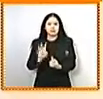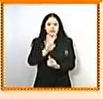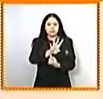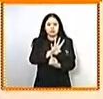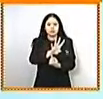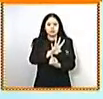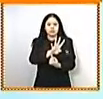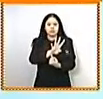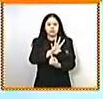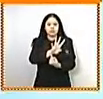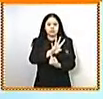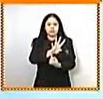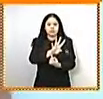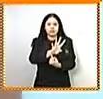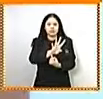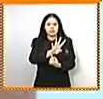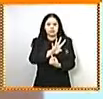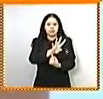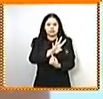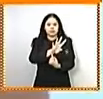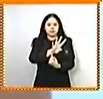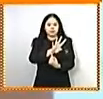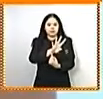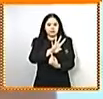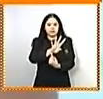4, segundo dígito, suerte.